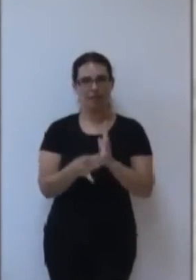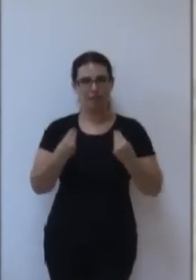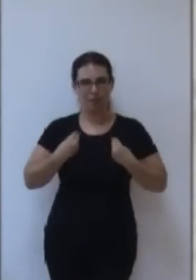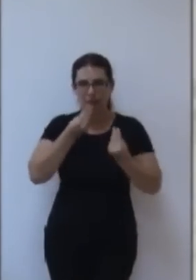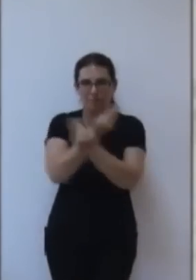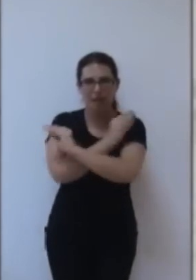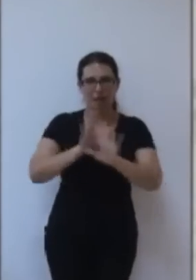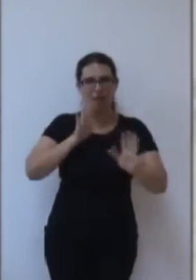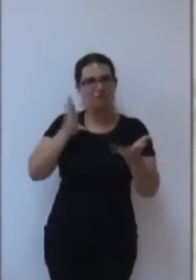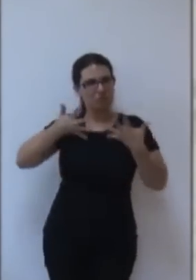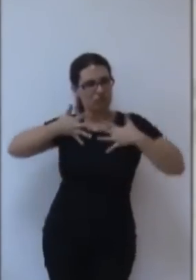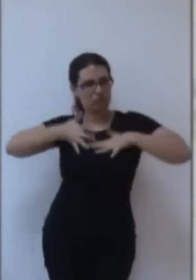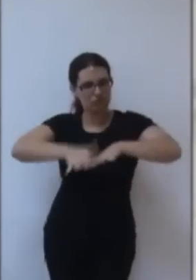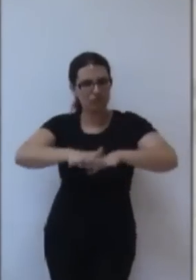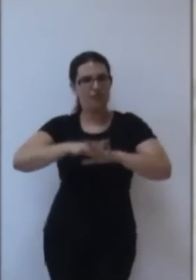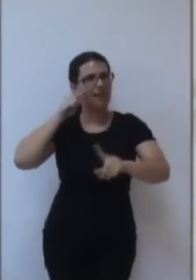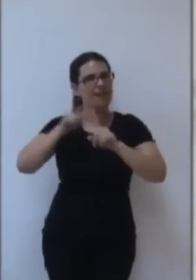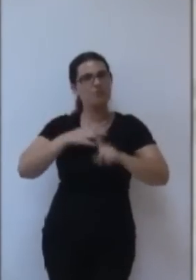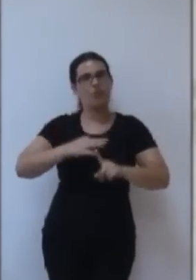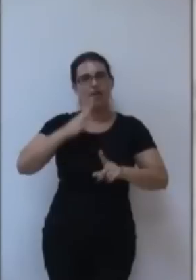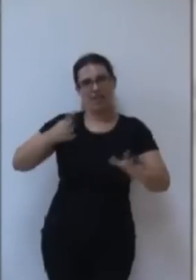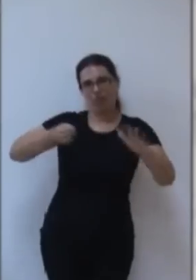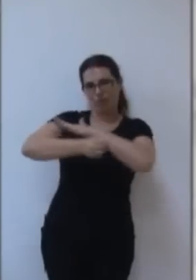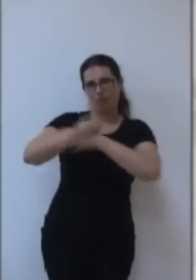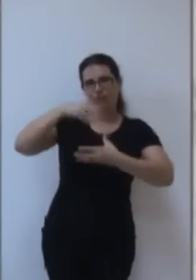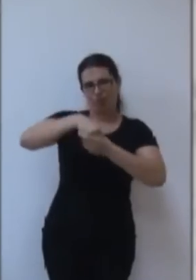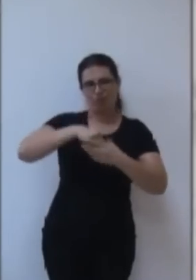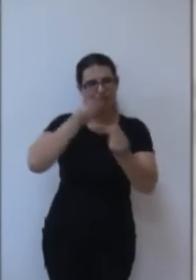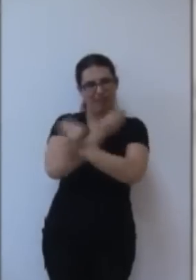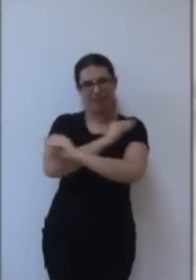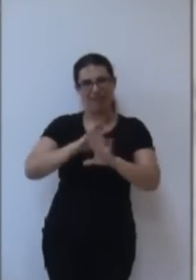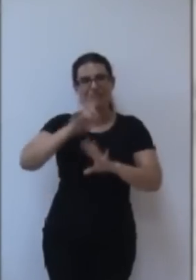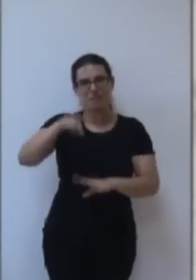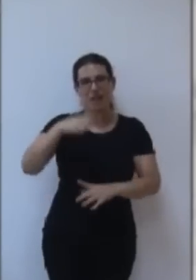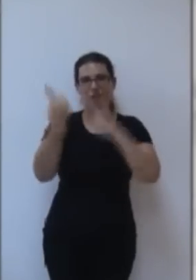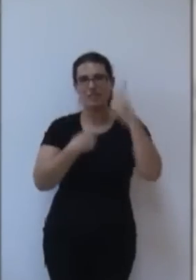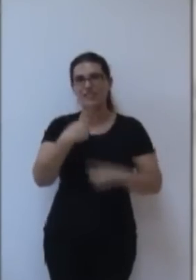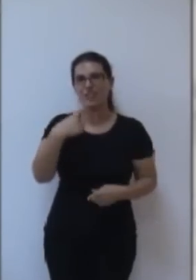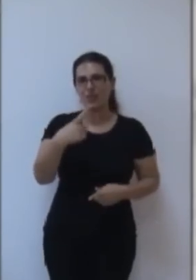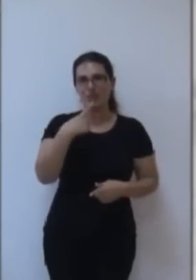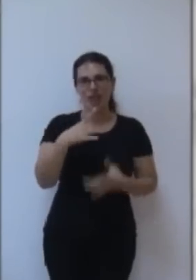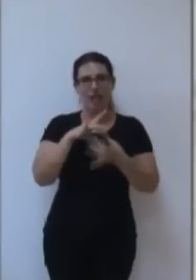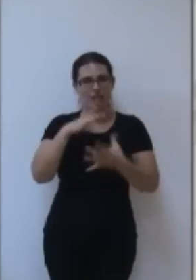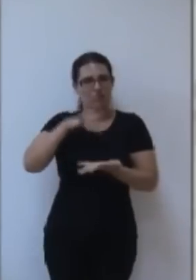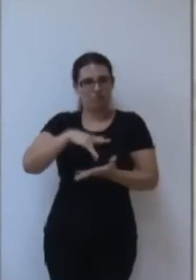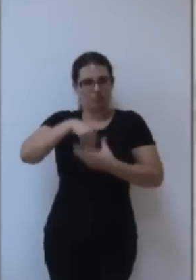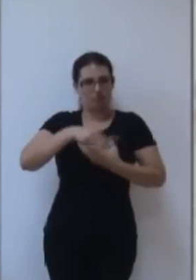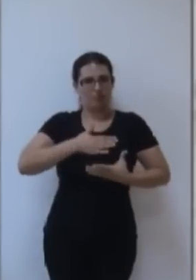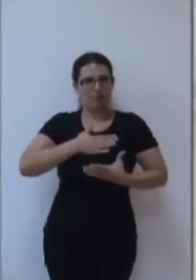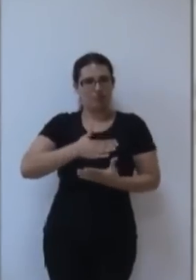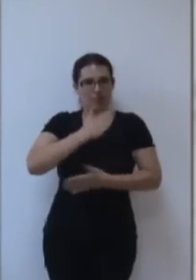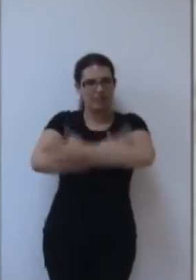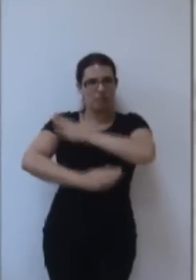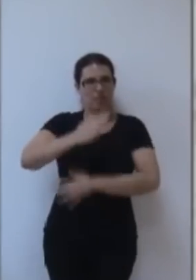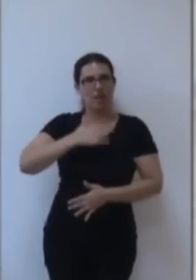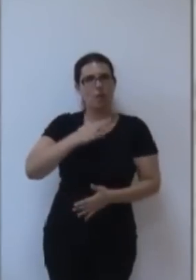más integradas, para favorecer su inclusión y para que puedan superar algunas de las dificultades que son intrínsecas a su propia discapacidad,